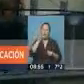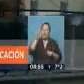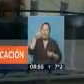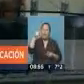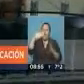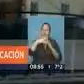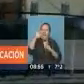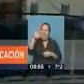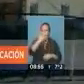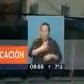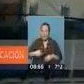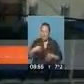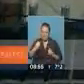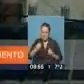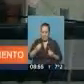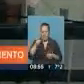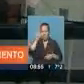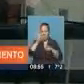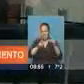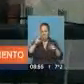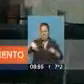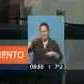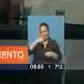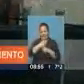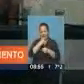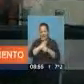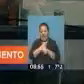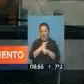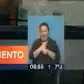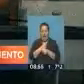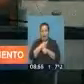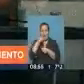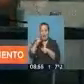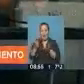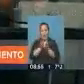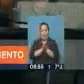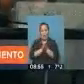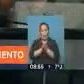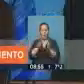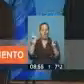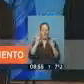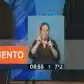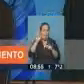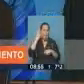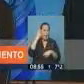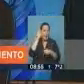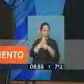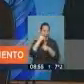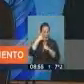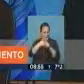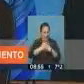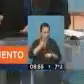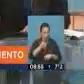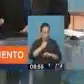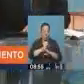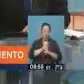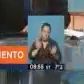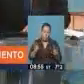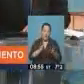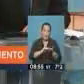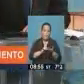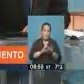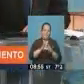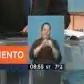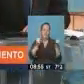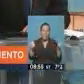lo que ha pasado con la gente que ha trabajado para él en los medios que él era director. Bueno, diputada,